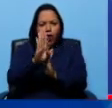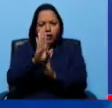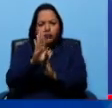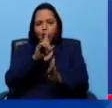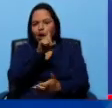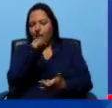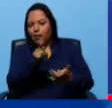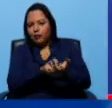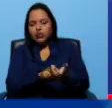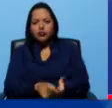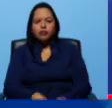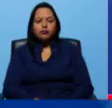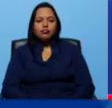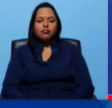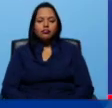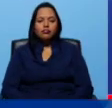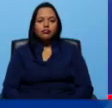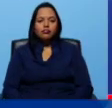integralmente.